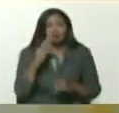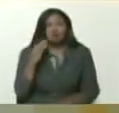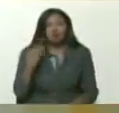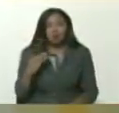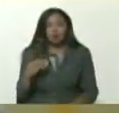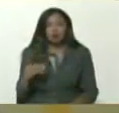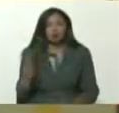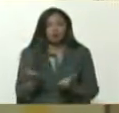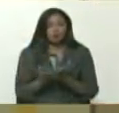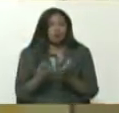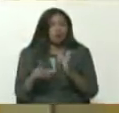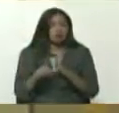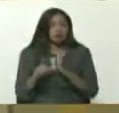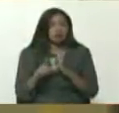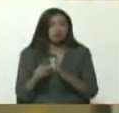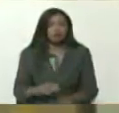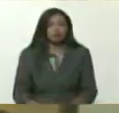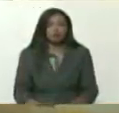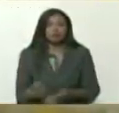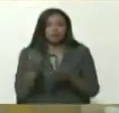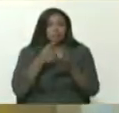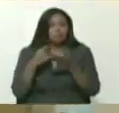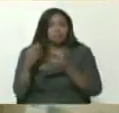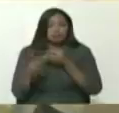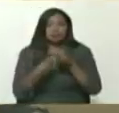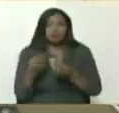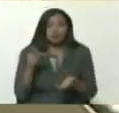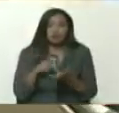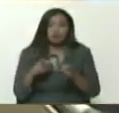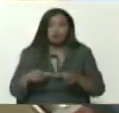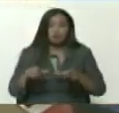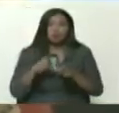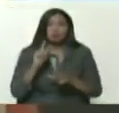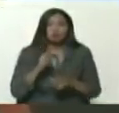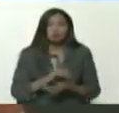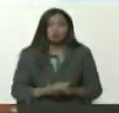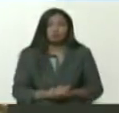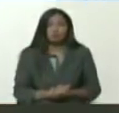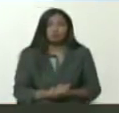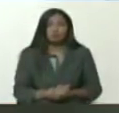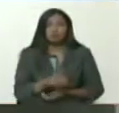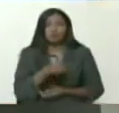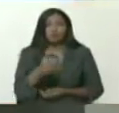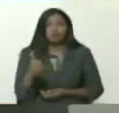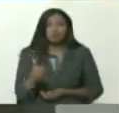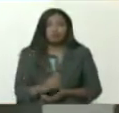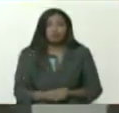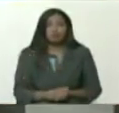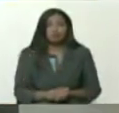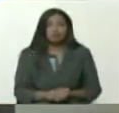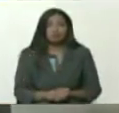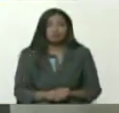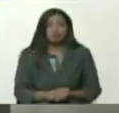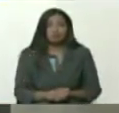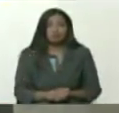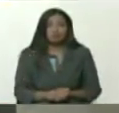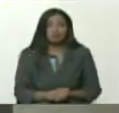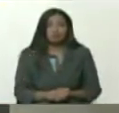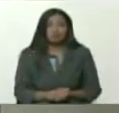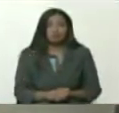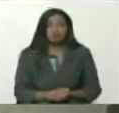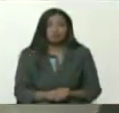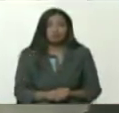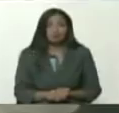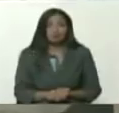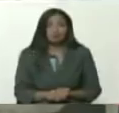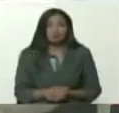liceos. Este mapa lo estamos haciendo aquí también, ¿cierto? ¿Lo estamos haciendo dónde? Sí, aquí.